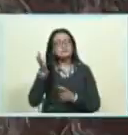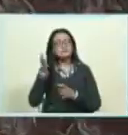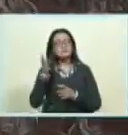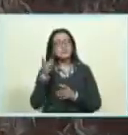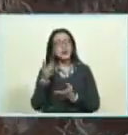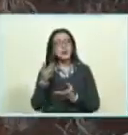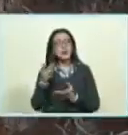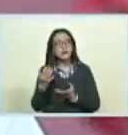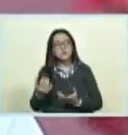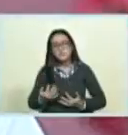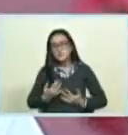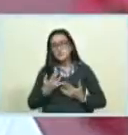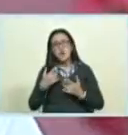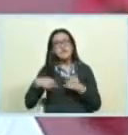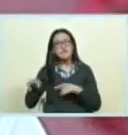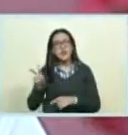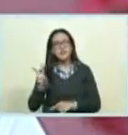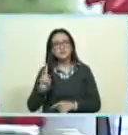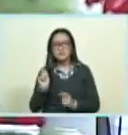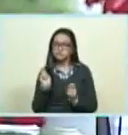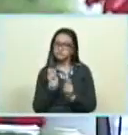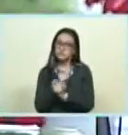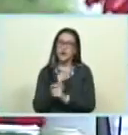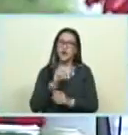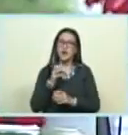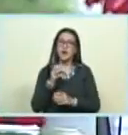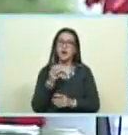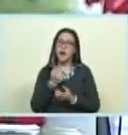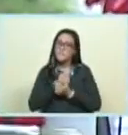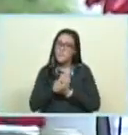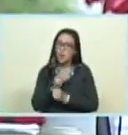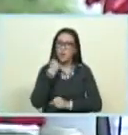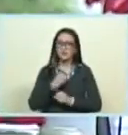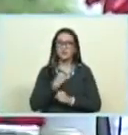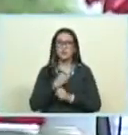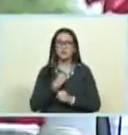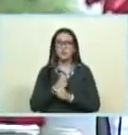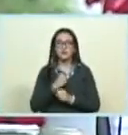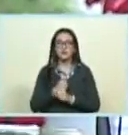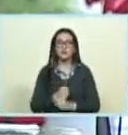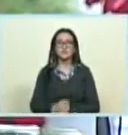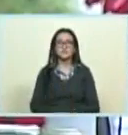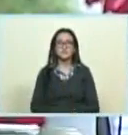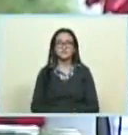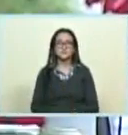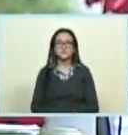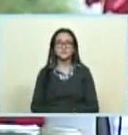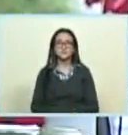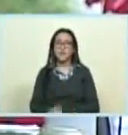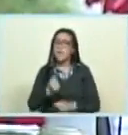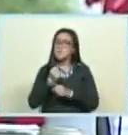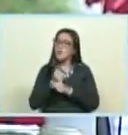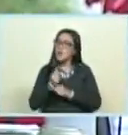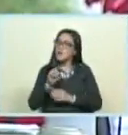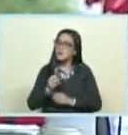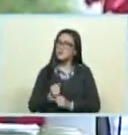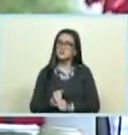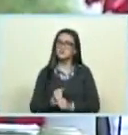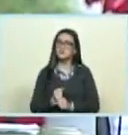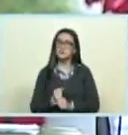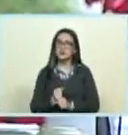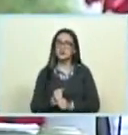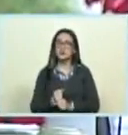renovando. Siempre hay que renovar la esperanza con amor, con trabajo. La esperanza que no se renueva